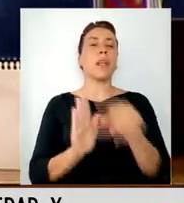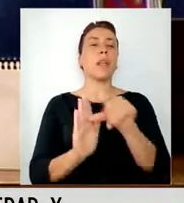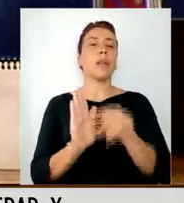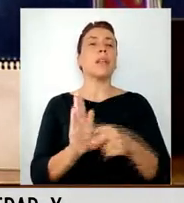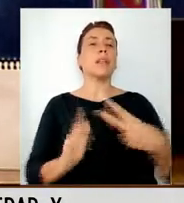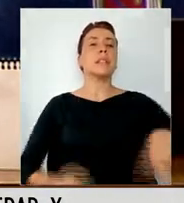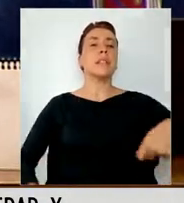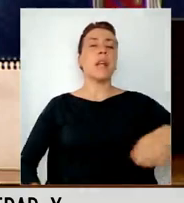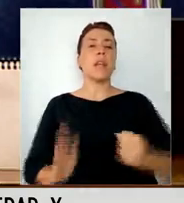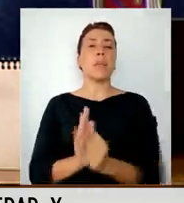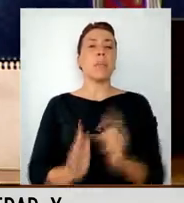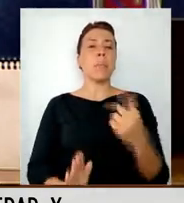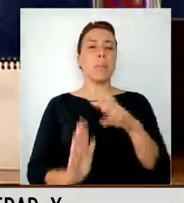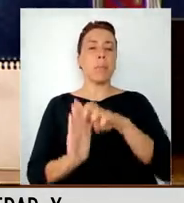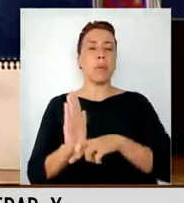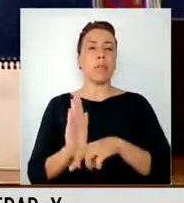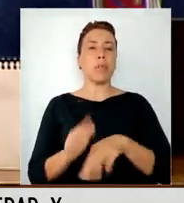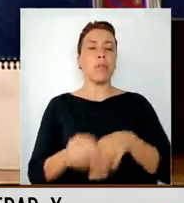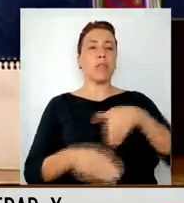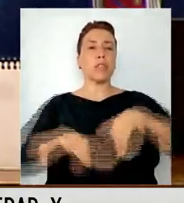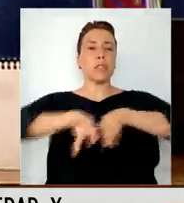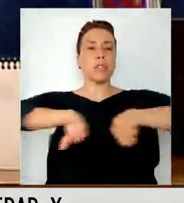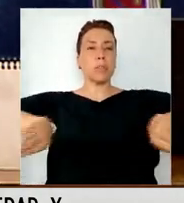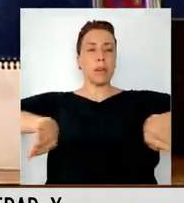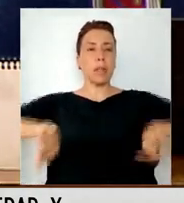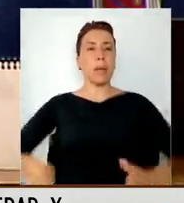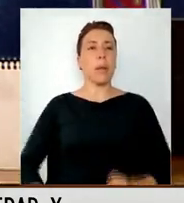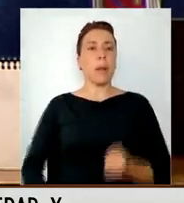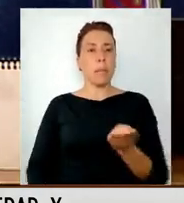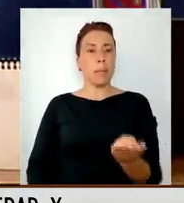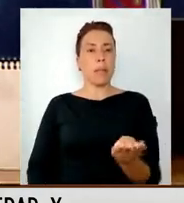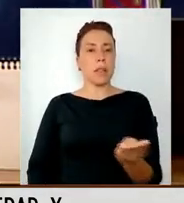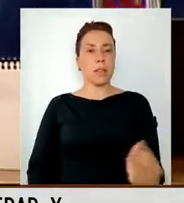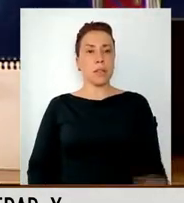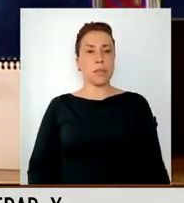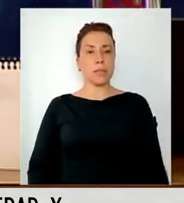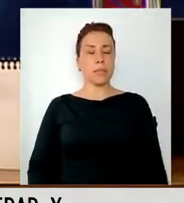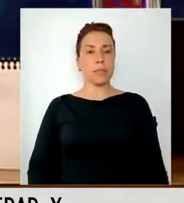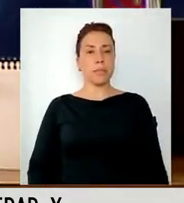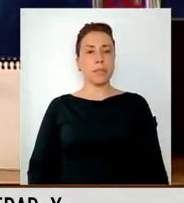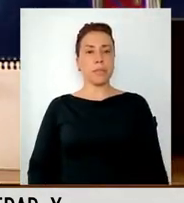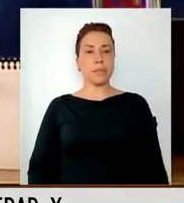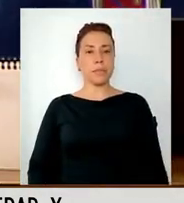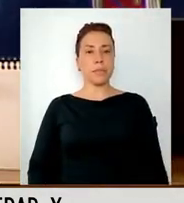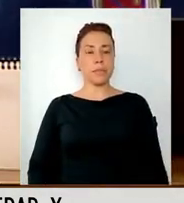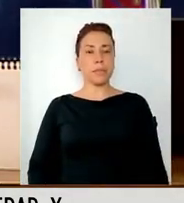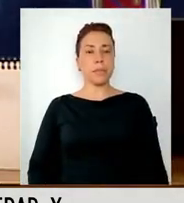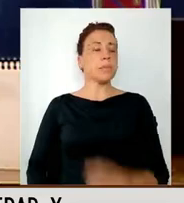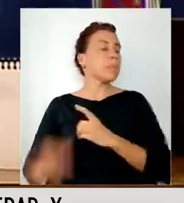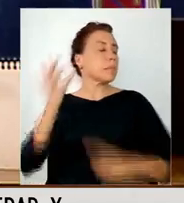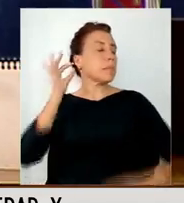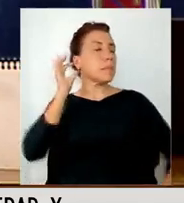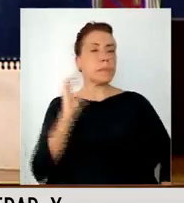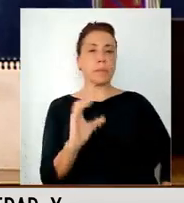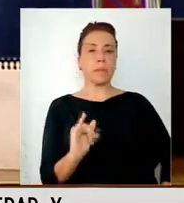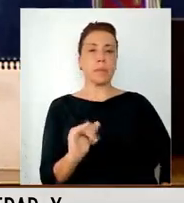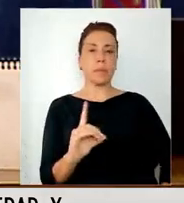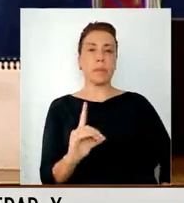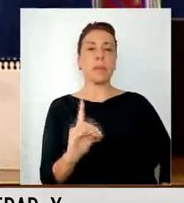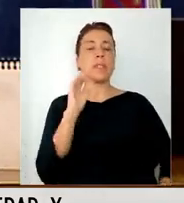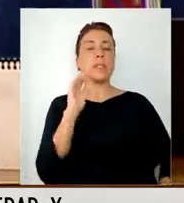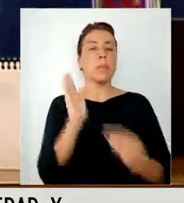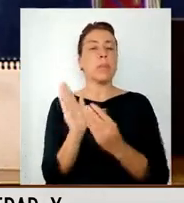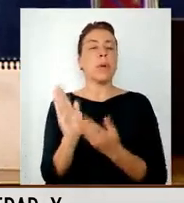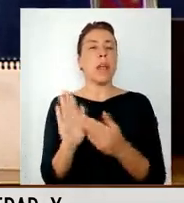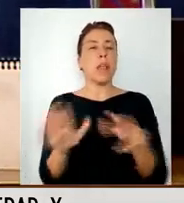del proyecto cuyo dotación separada ha sido solicitada por la diputada Sofía Cid y que conste las páginas 18 a